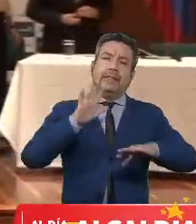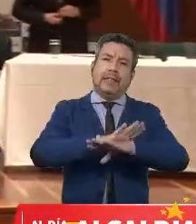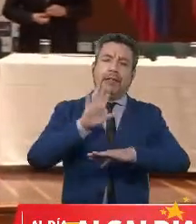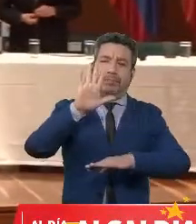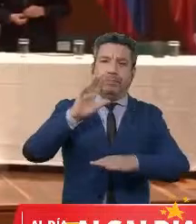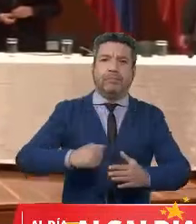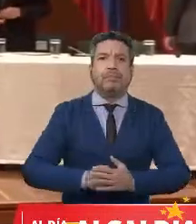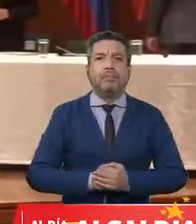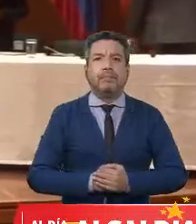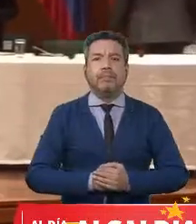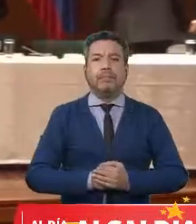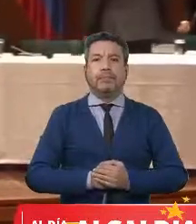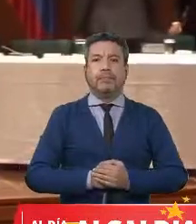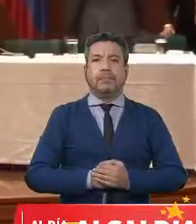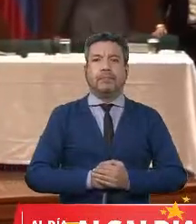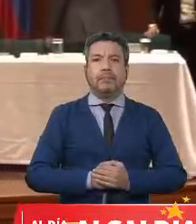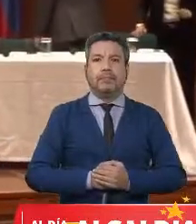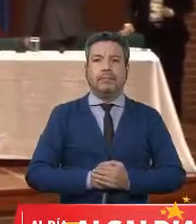tarde.